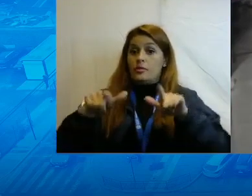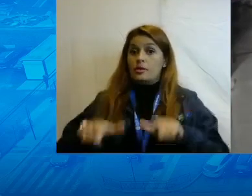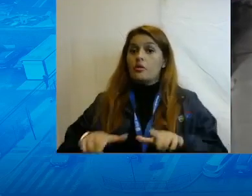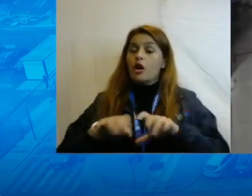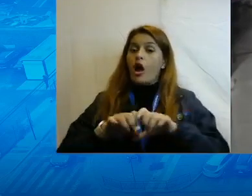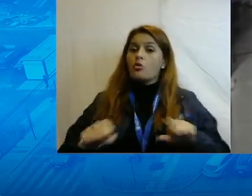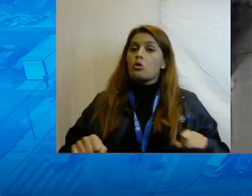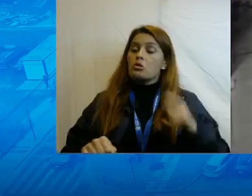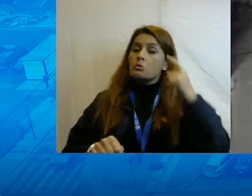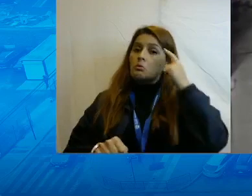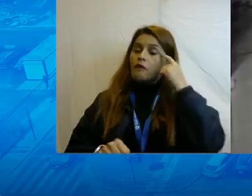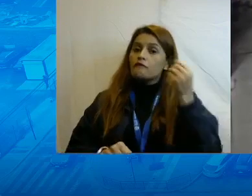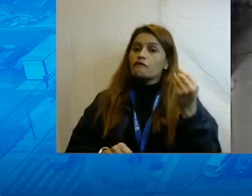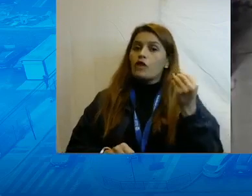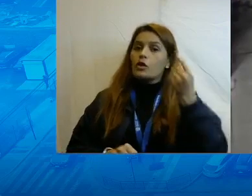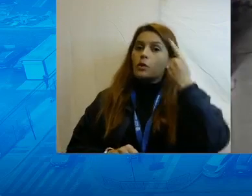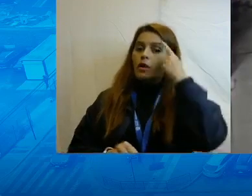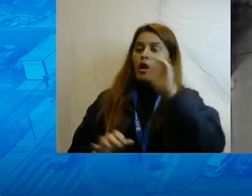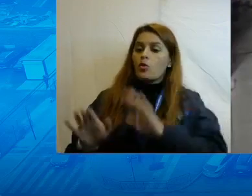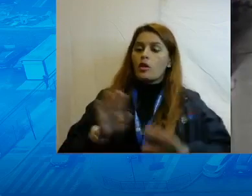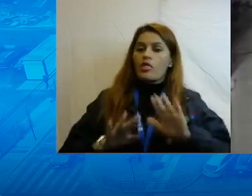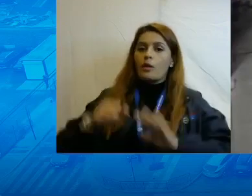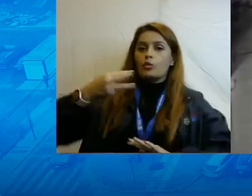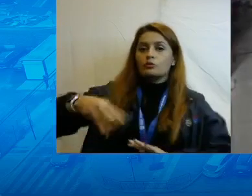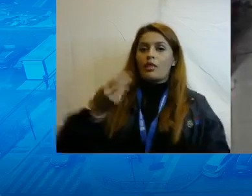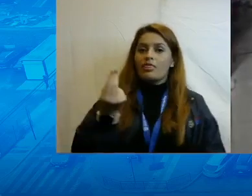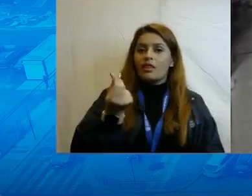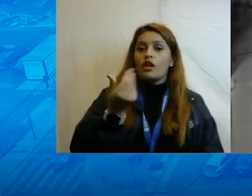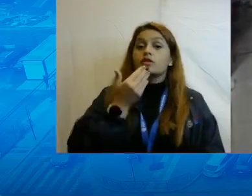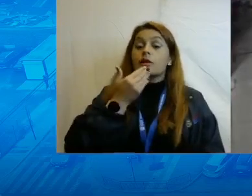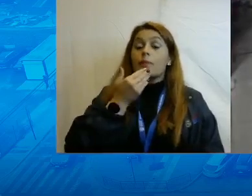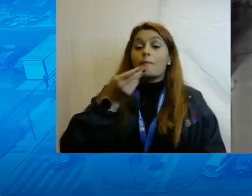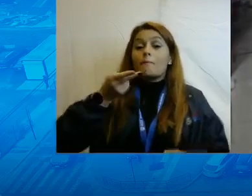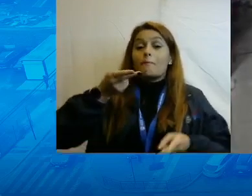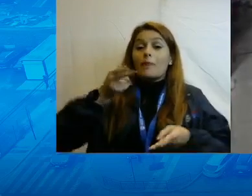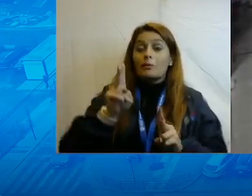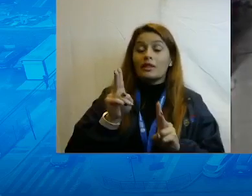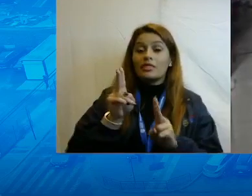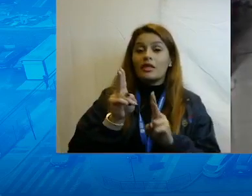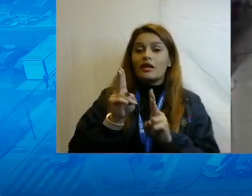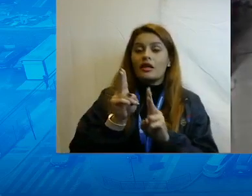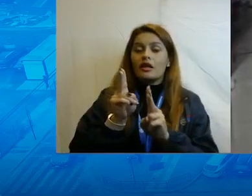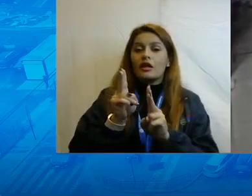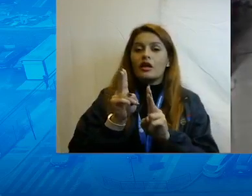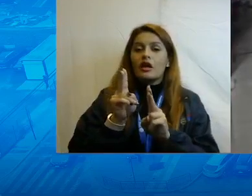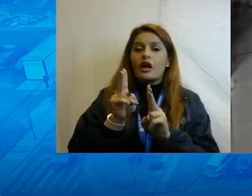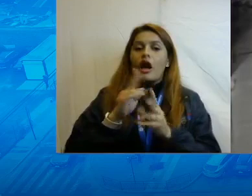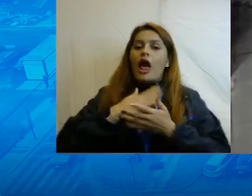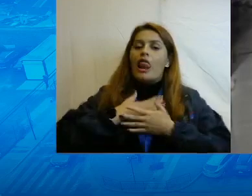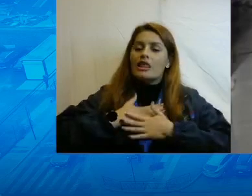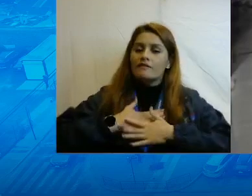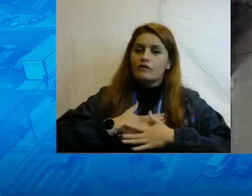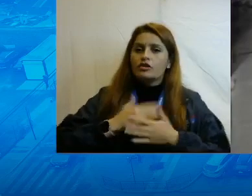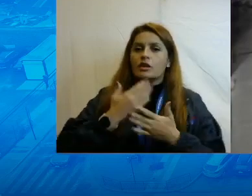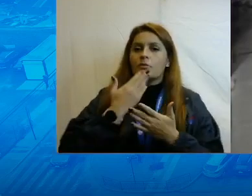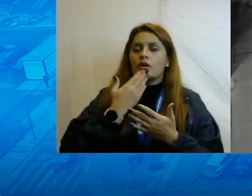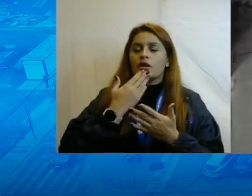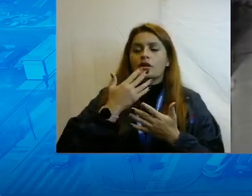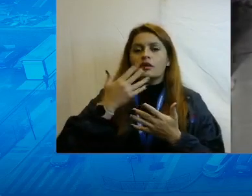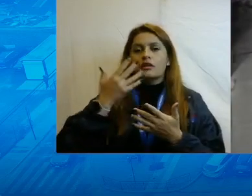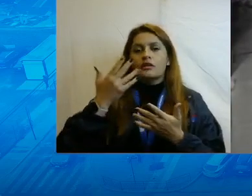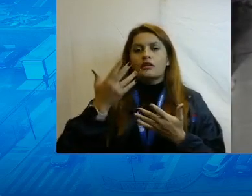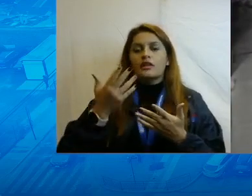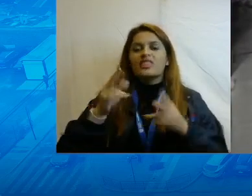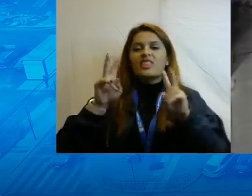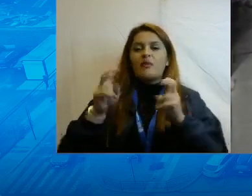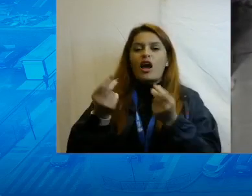acuerdo ventajoso para el patrimonio municipal y permite también un alivio, un estímulo, un bálsamo, un acicate